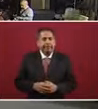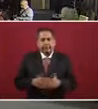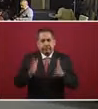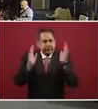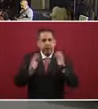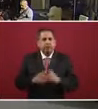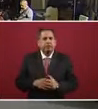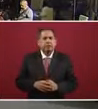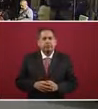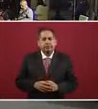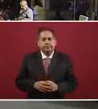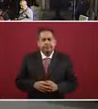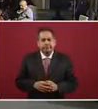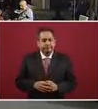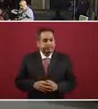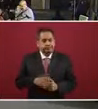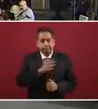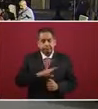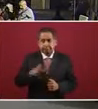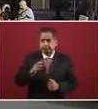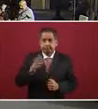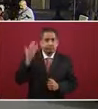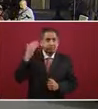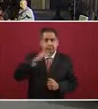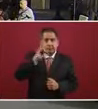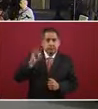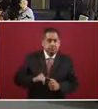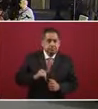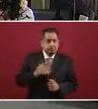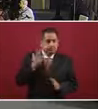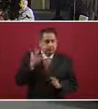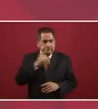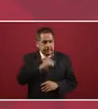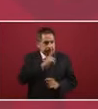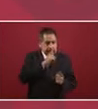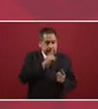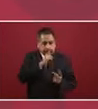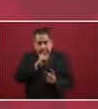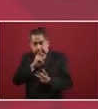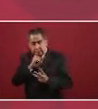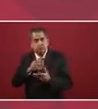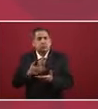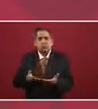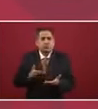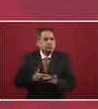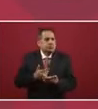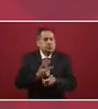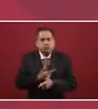algo excepcional, ¿no?, lo que estamos viviendo.